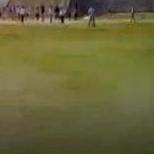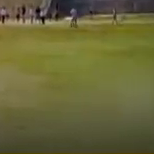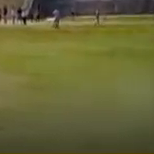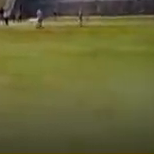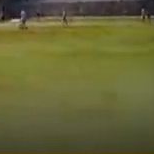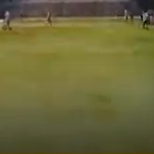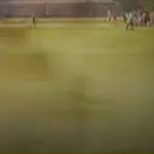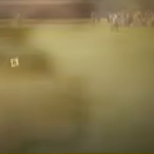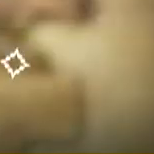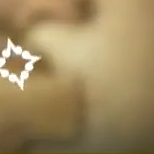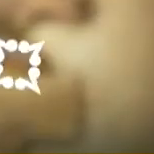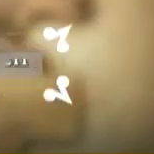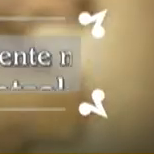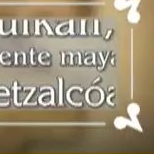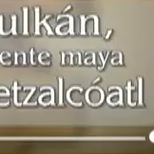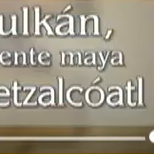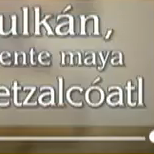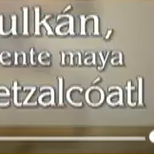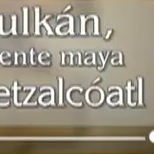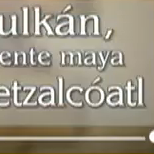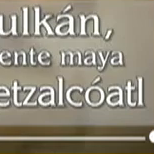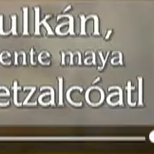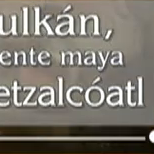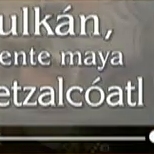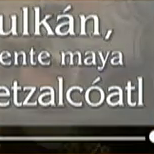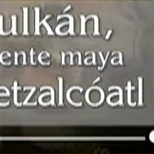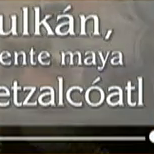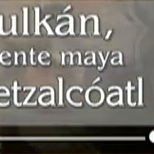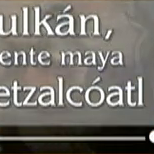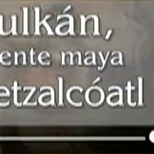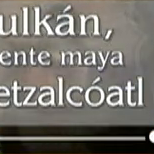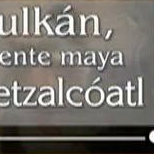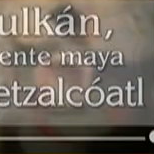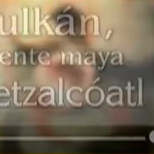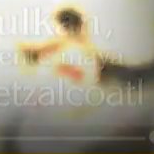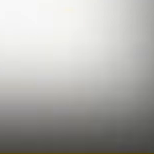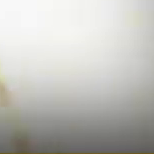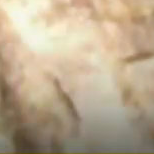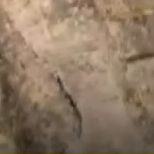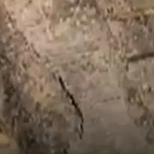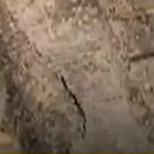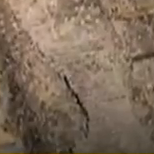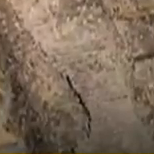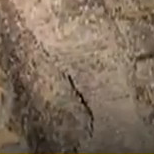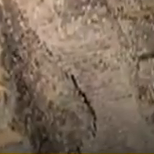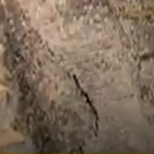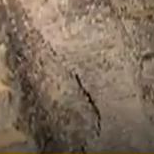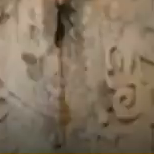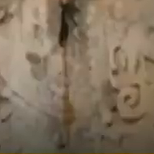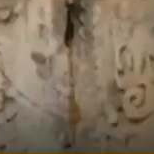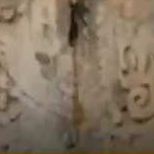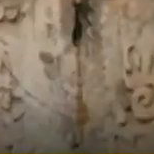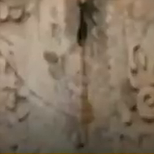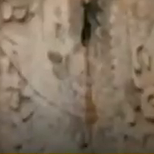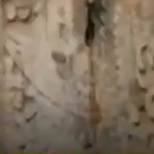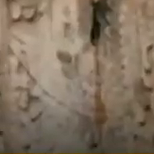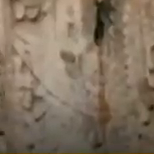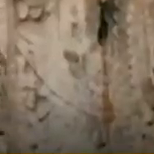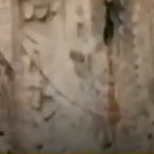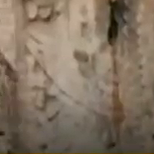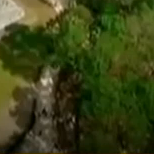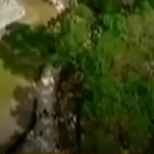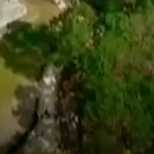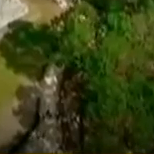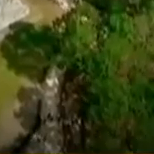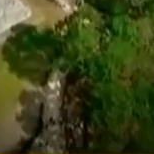dedicado a su dios principal, Kukulcán, el equivalente maya del dios Quetzalcóatl. Con 30 metros de altura, la belleza y